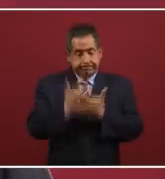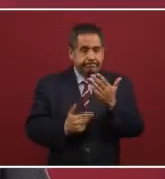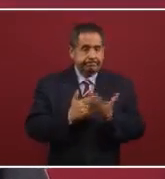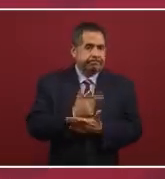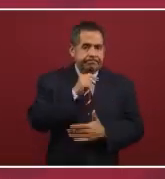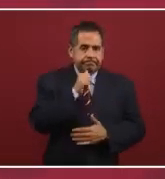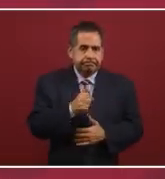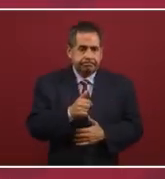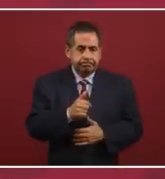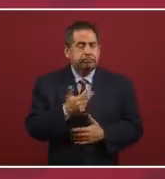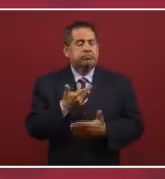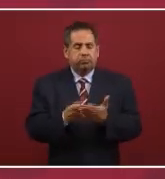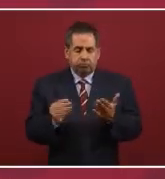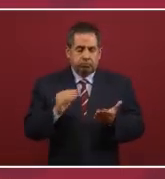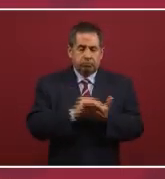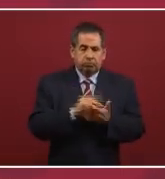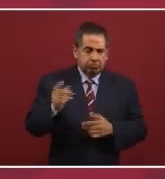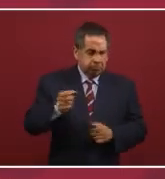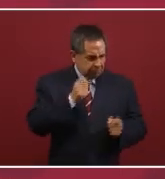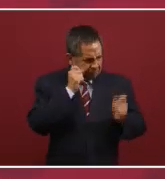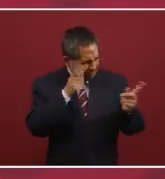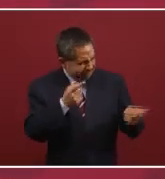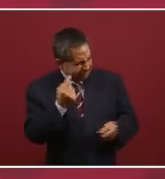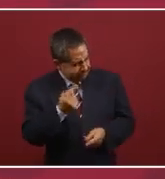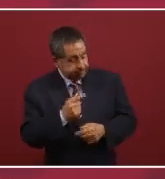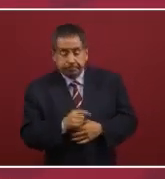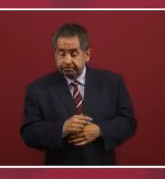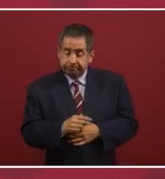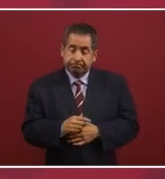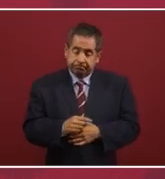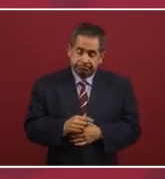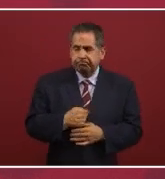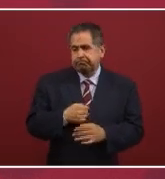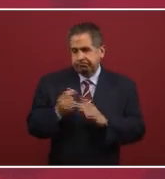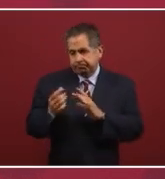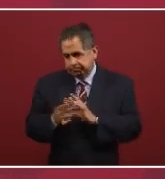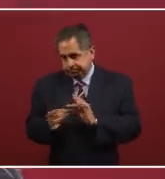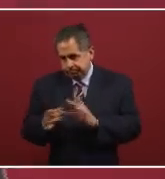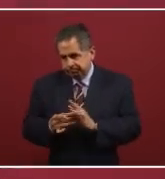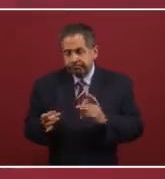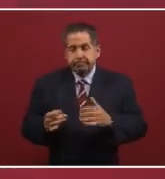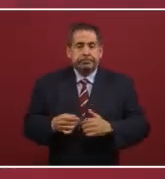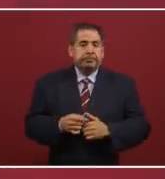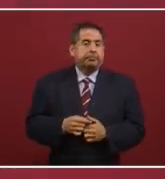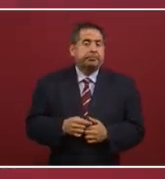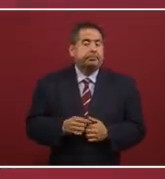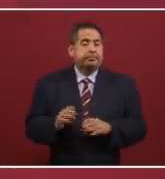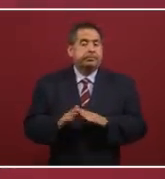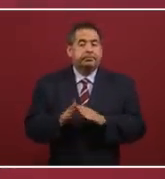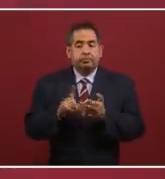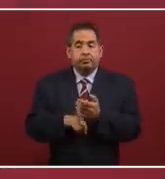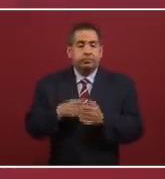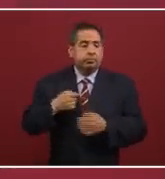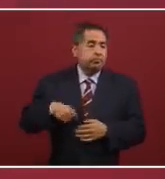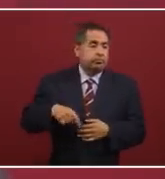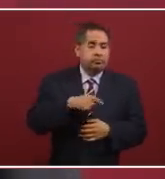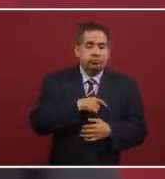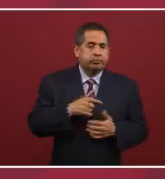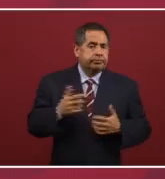Entonces le llamó mucho la atención eso. Le platiqué de cómo estamos